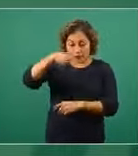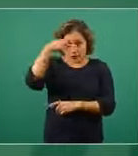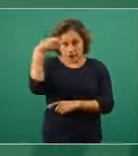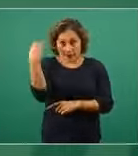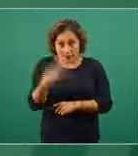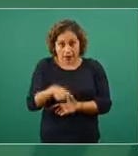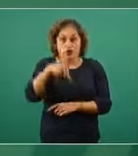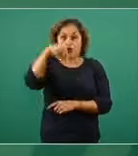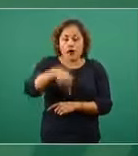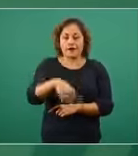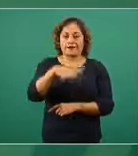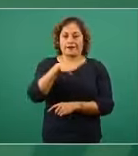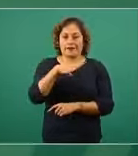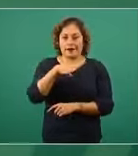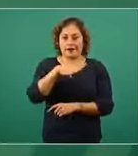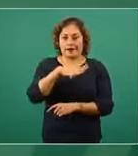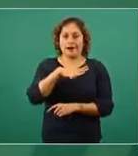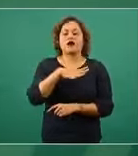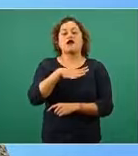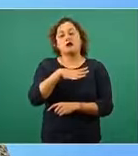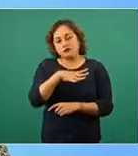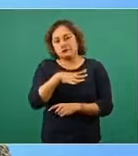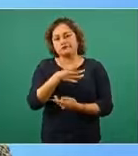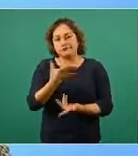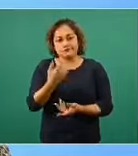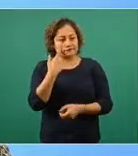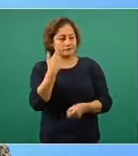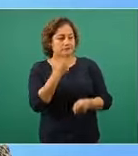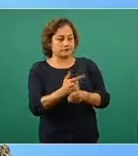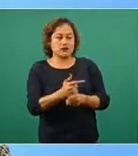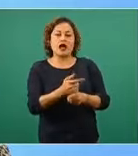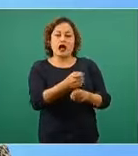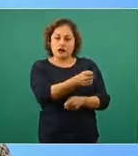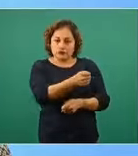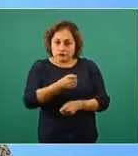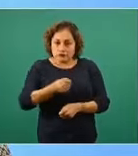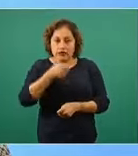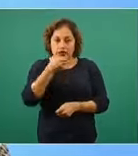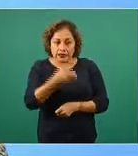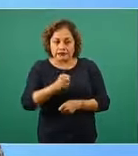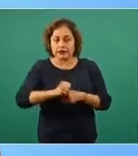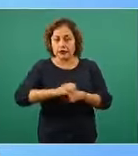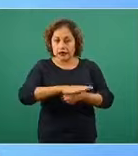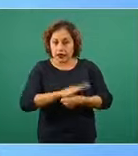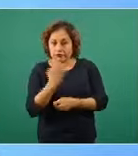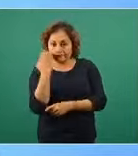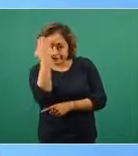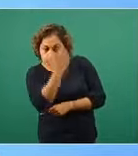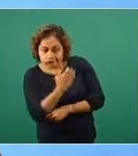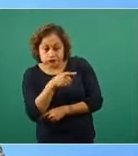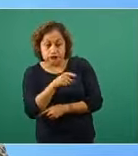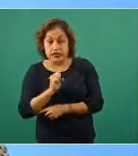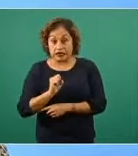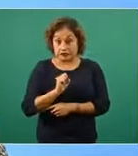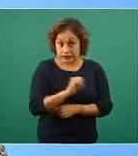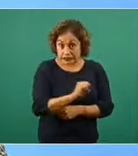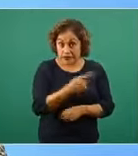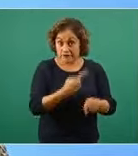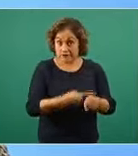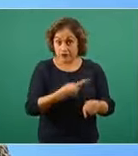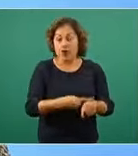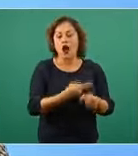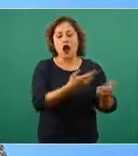que hace que esté en nuestro país, pues también es captada, se le hace la prueba y si resulta positivo, pues obviamente nosotros le damos seguimiento.